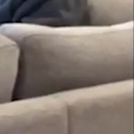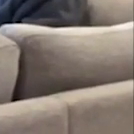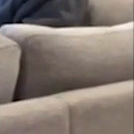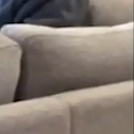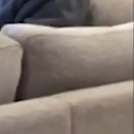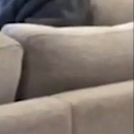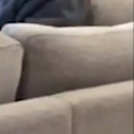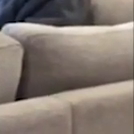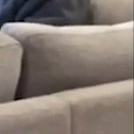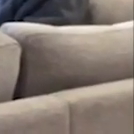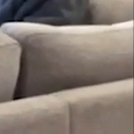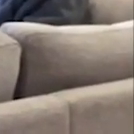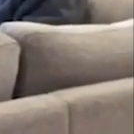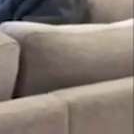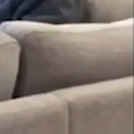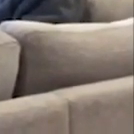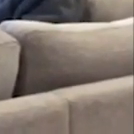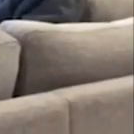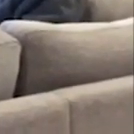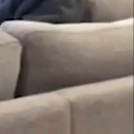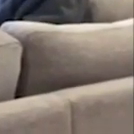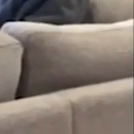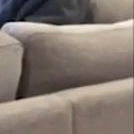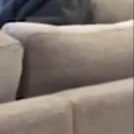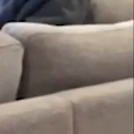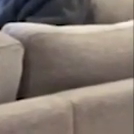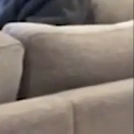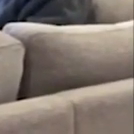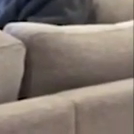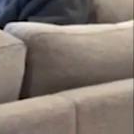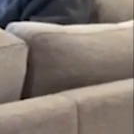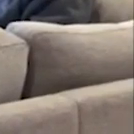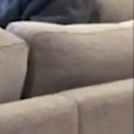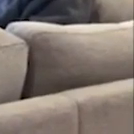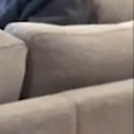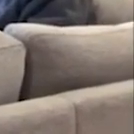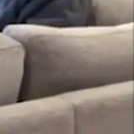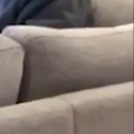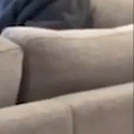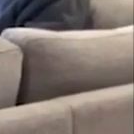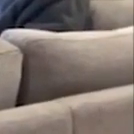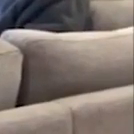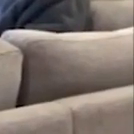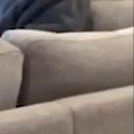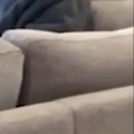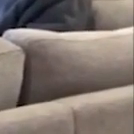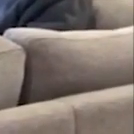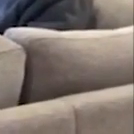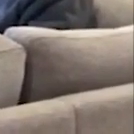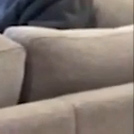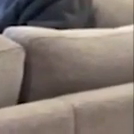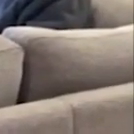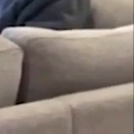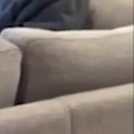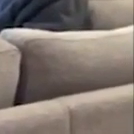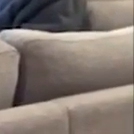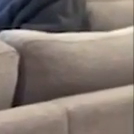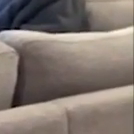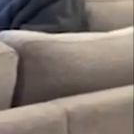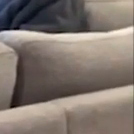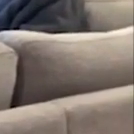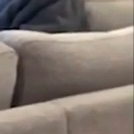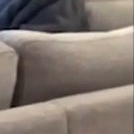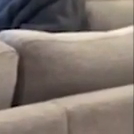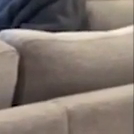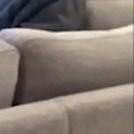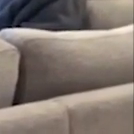un extraordinario chileno que ha dedicado su vida entera al desarrollo del país. Me refiero a